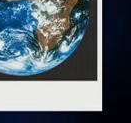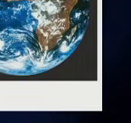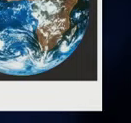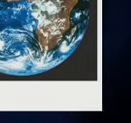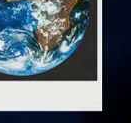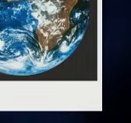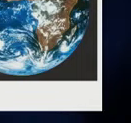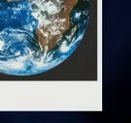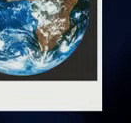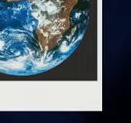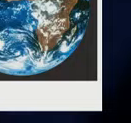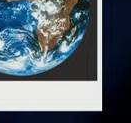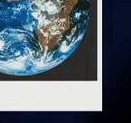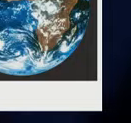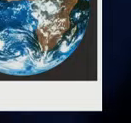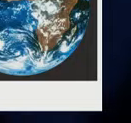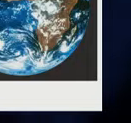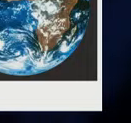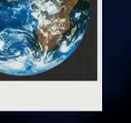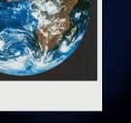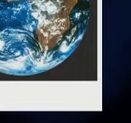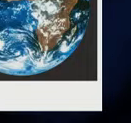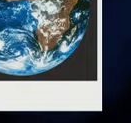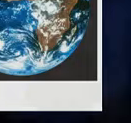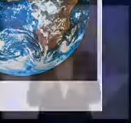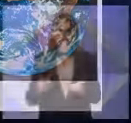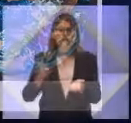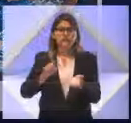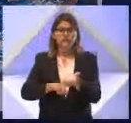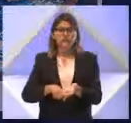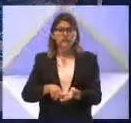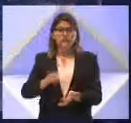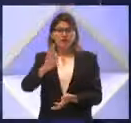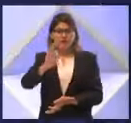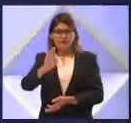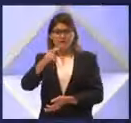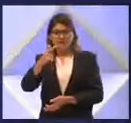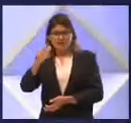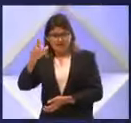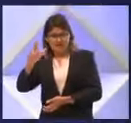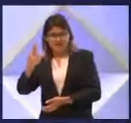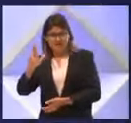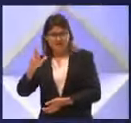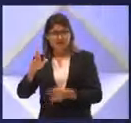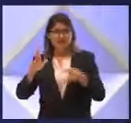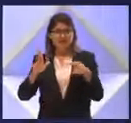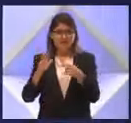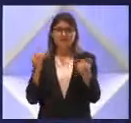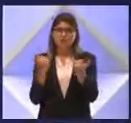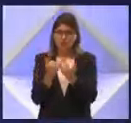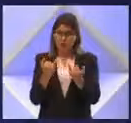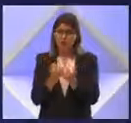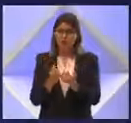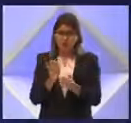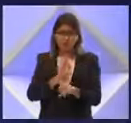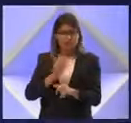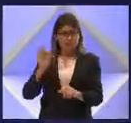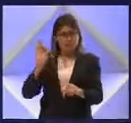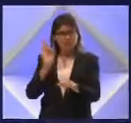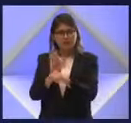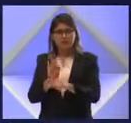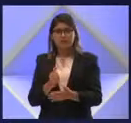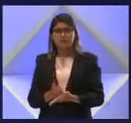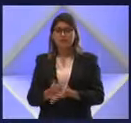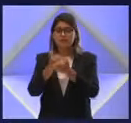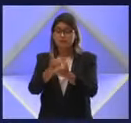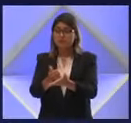de marina de la procuraduría de la fiscalía general y ahora la importancia de esto esto también nos